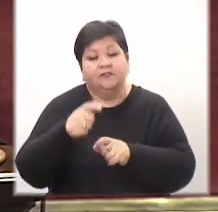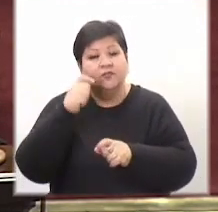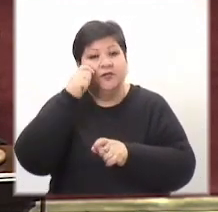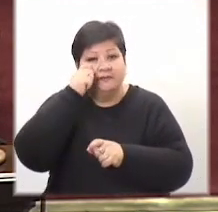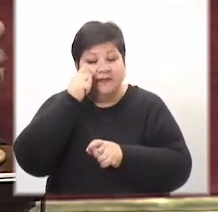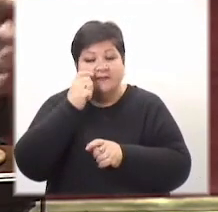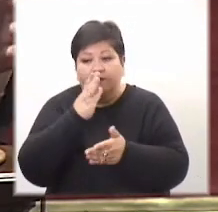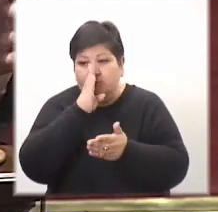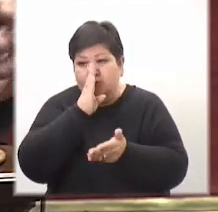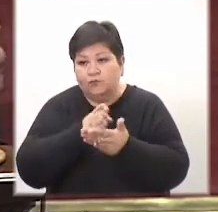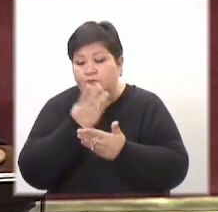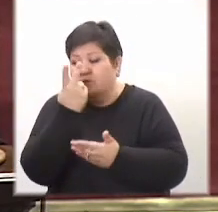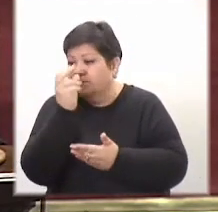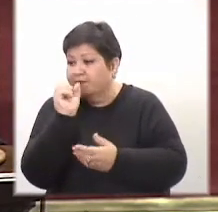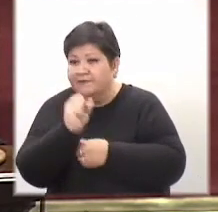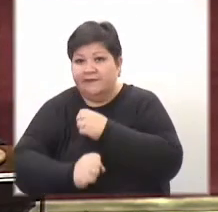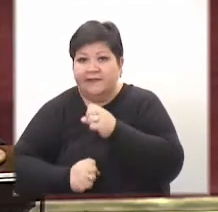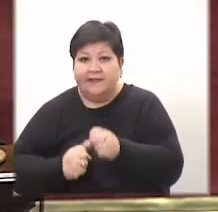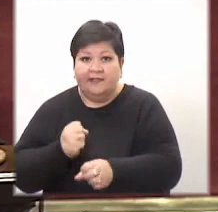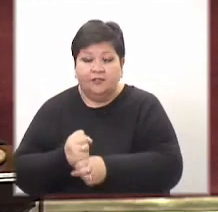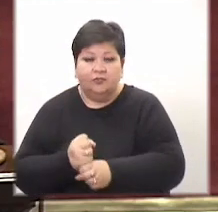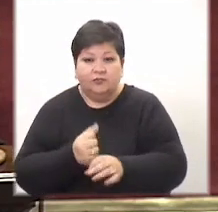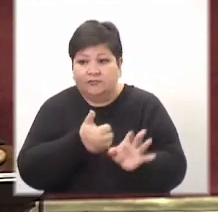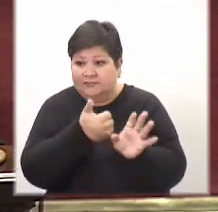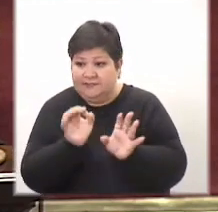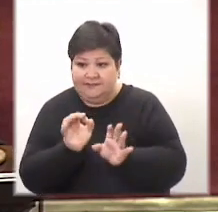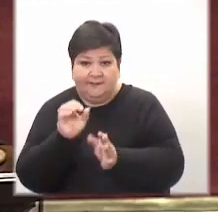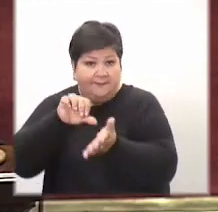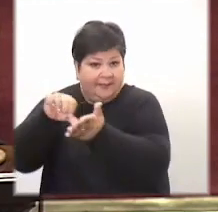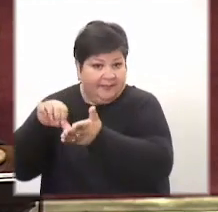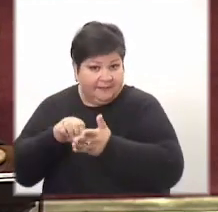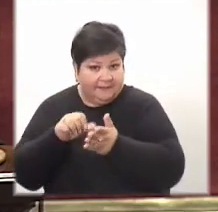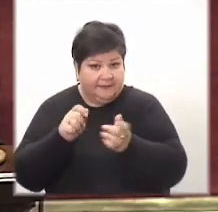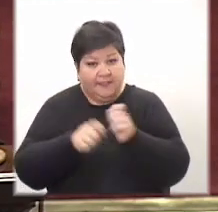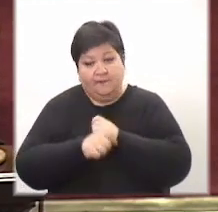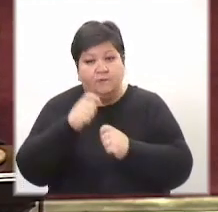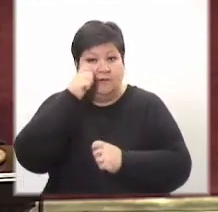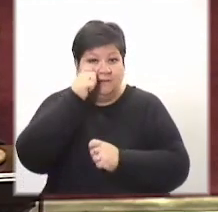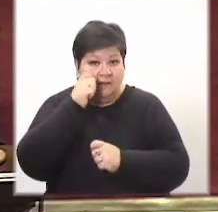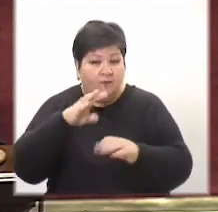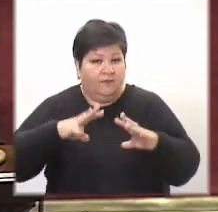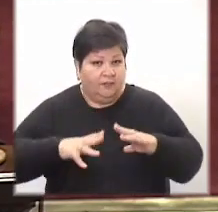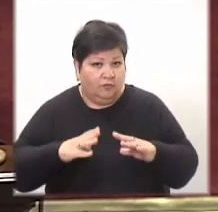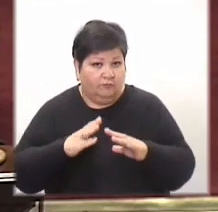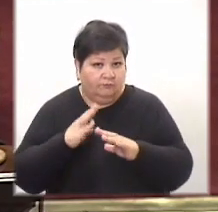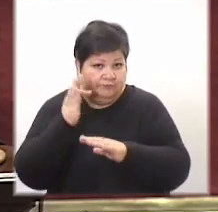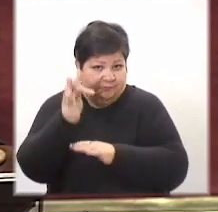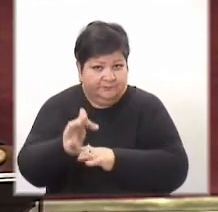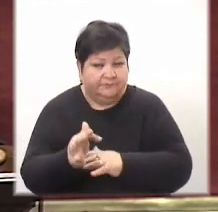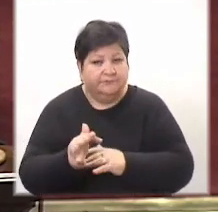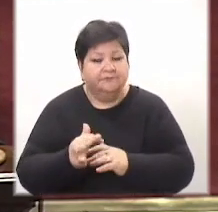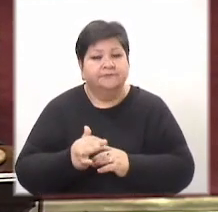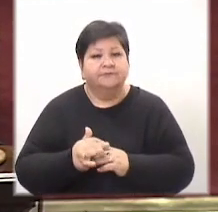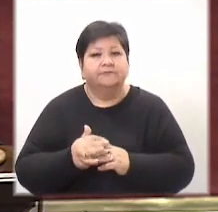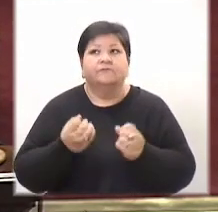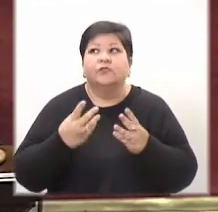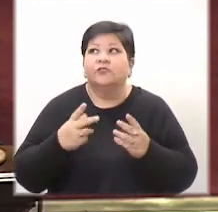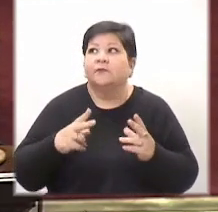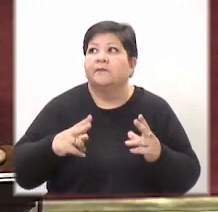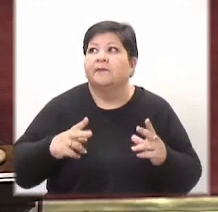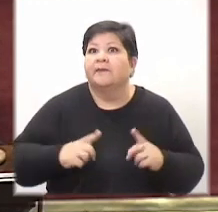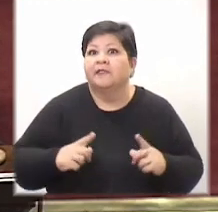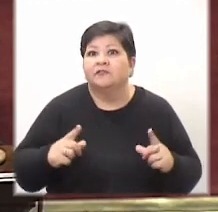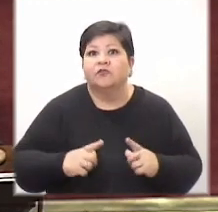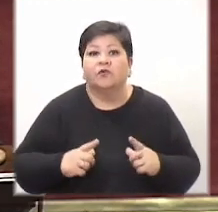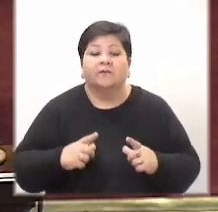en los últimos 20 años ha habido 60 países que han hecho cambio de edad. La gente tiene la esperanza de vida cada vez